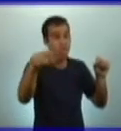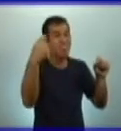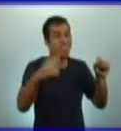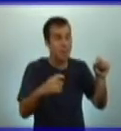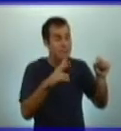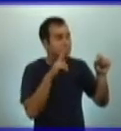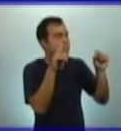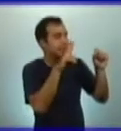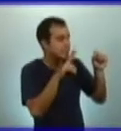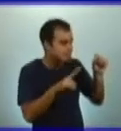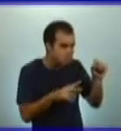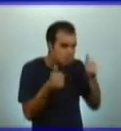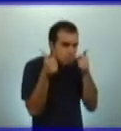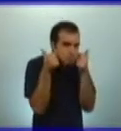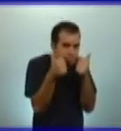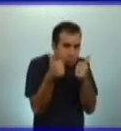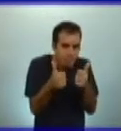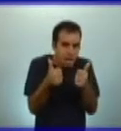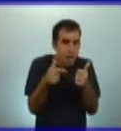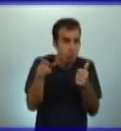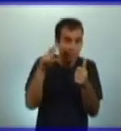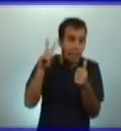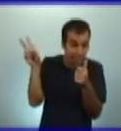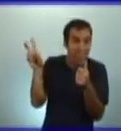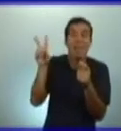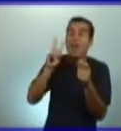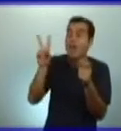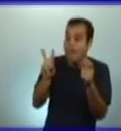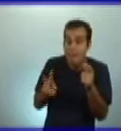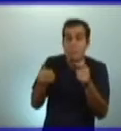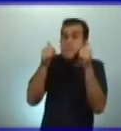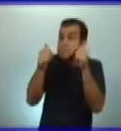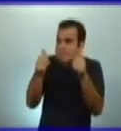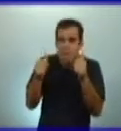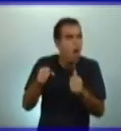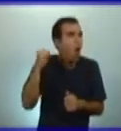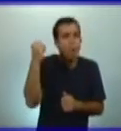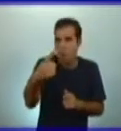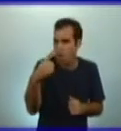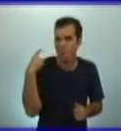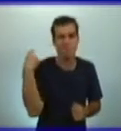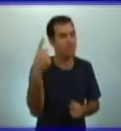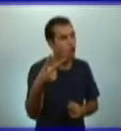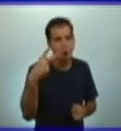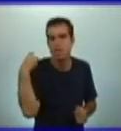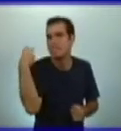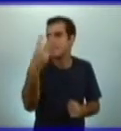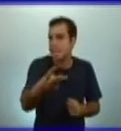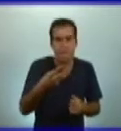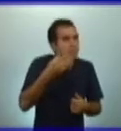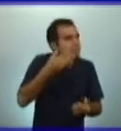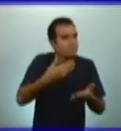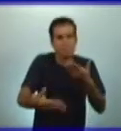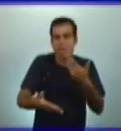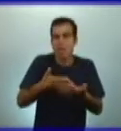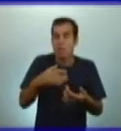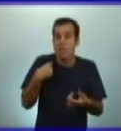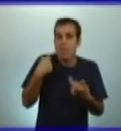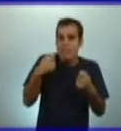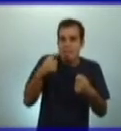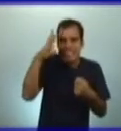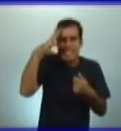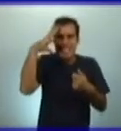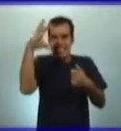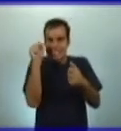leerlo. Leerlo tantas veces sea necesario. Una, dos, tres. Porque hay que descodificar lo que me están